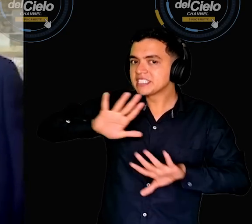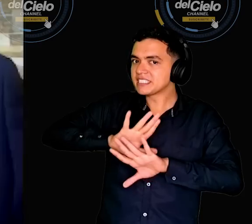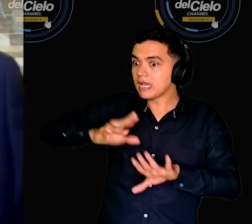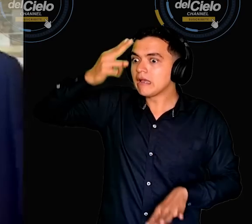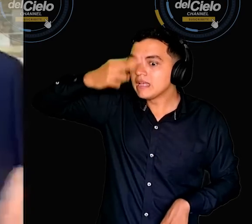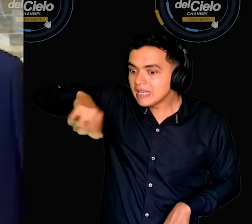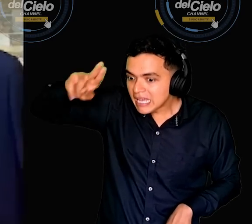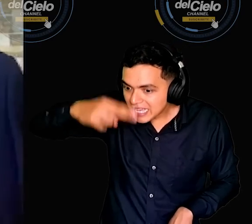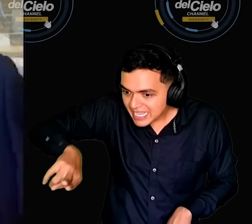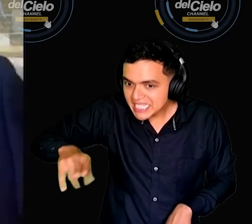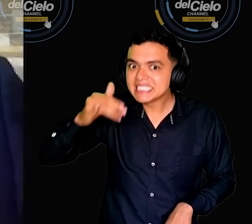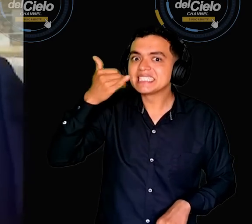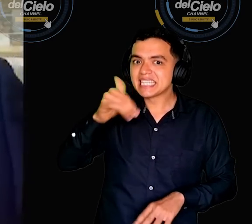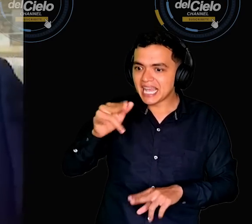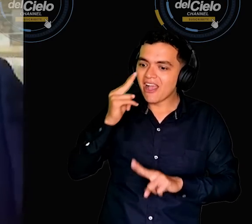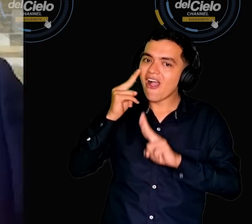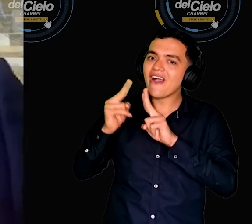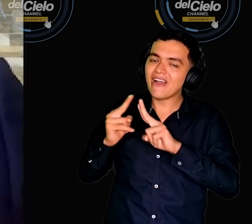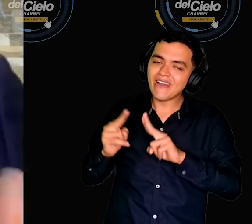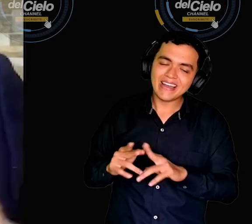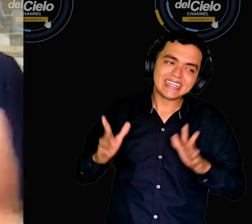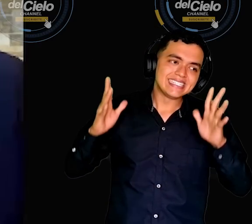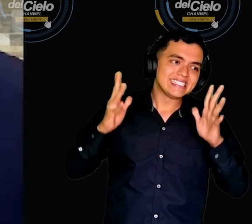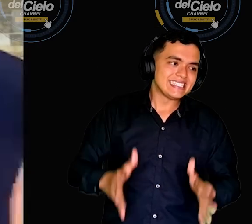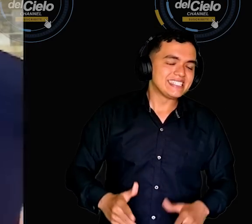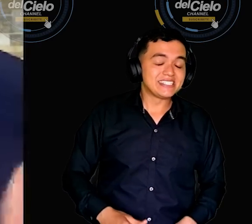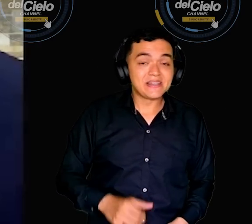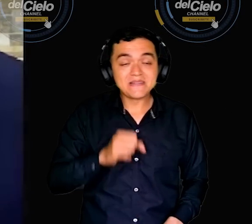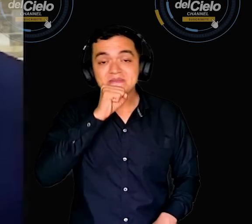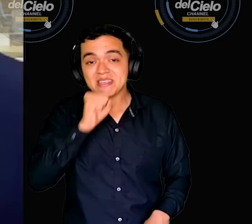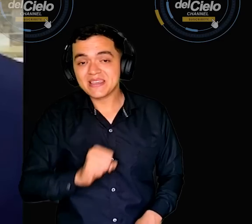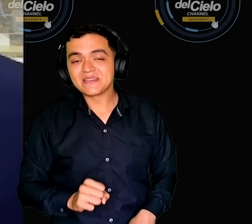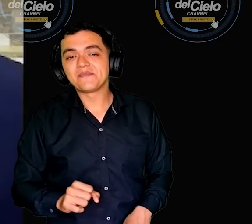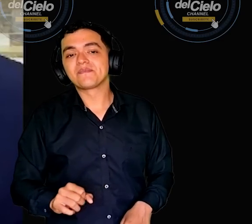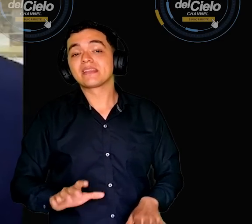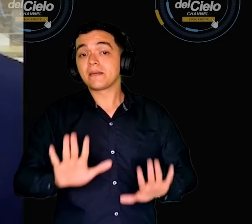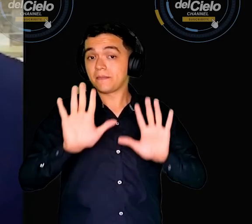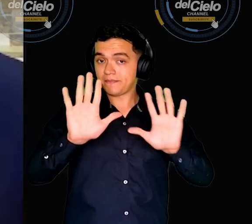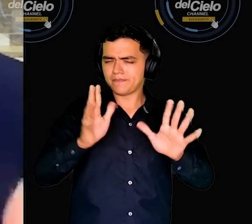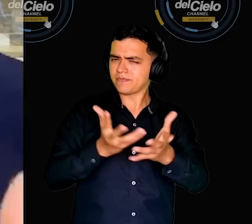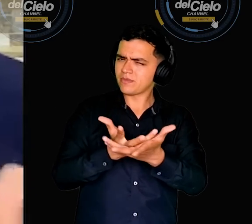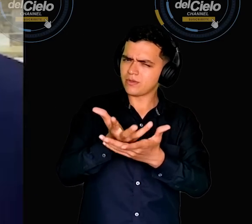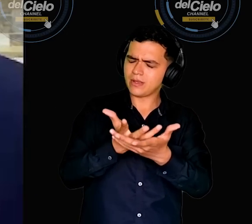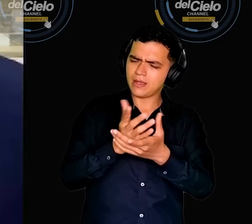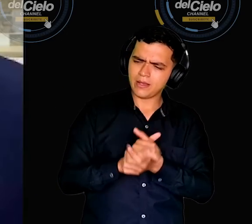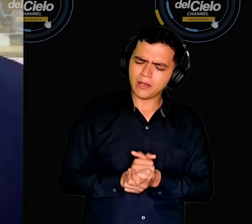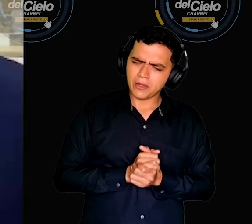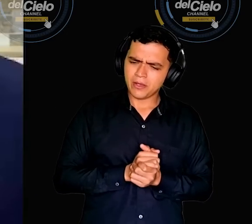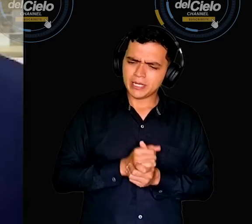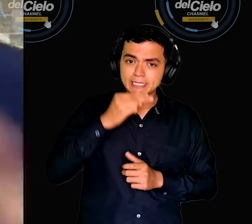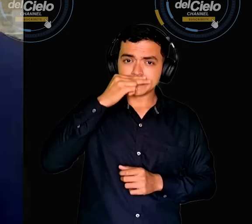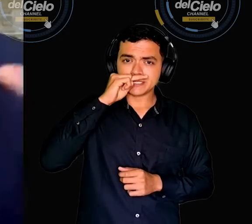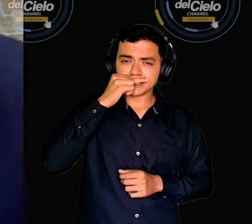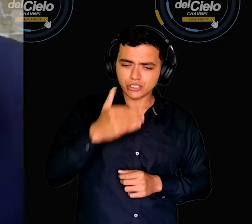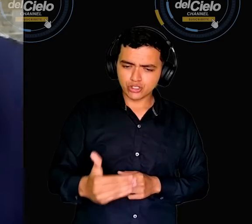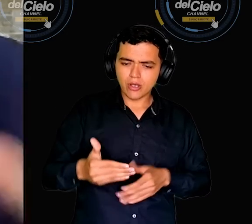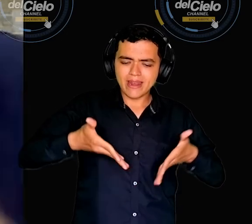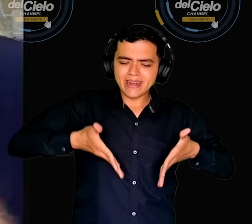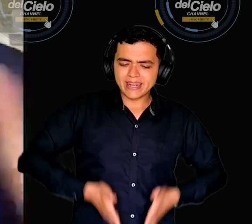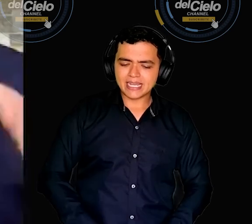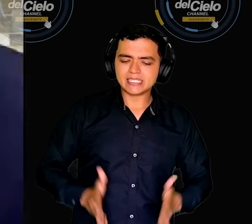y esto va a permanecer. No. Porque siempre he dicho, Si tengo algo plástico en las manos y se me cae, ni